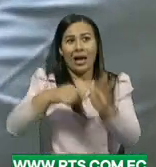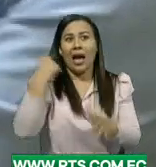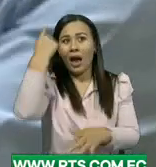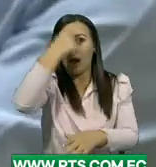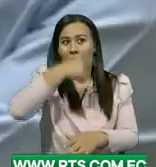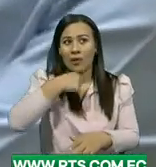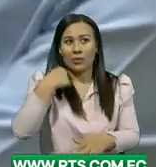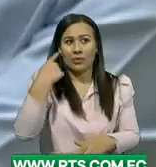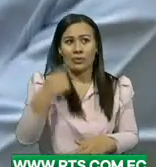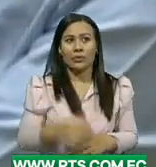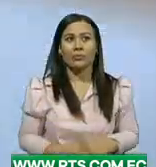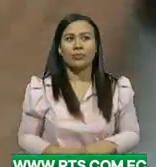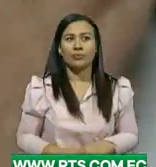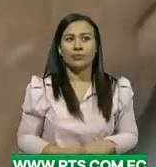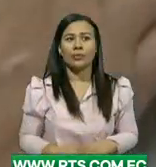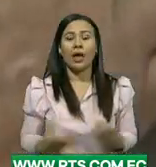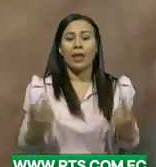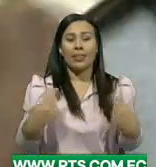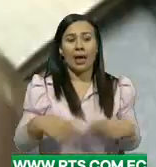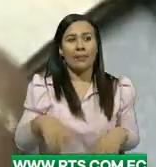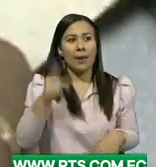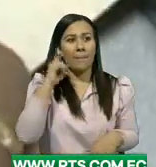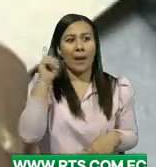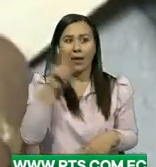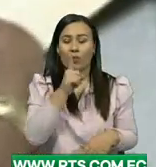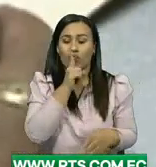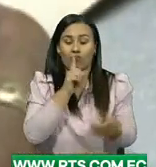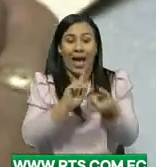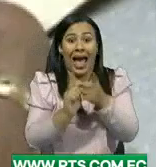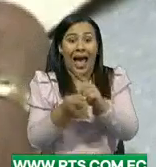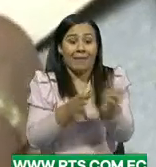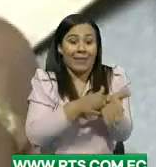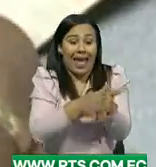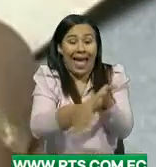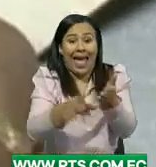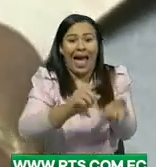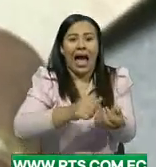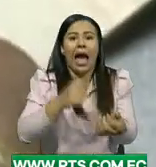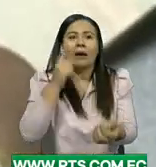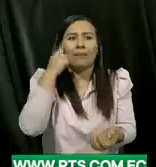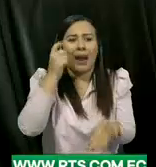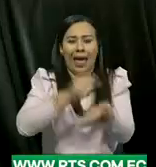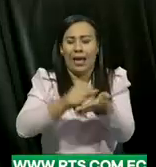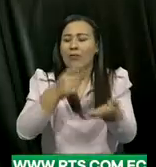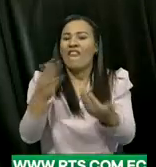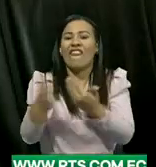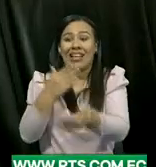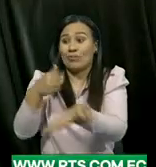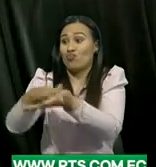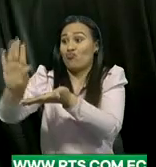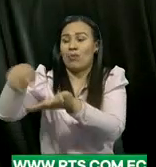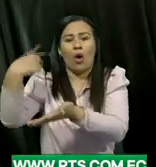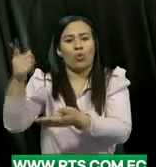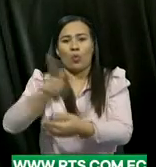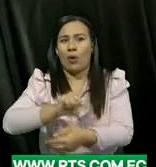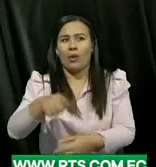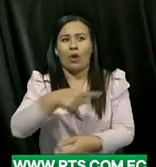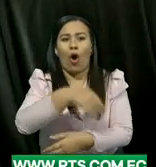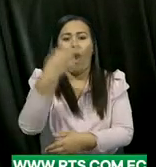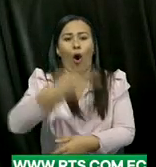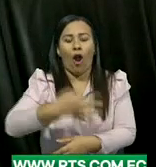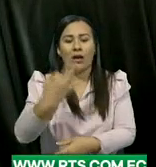rostro, reduciendo la posibilidad de suplantación y adulteración de identidad. Con esto, el gobierno